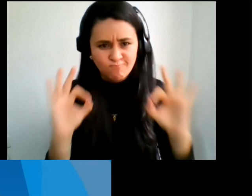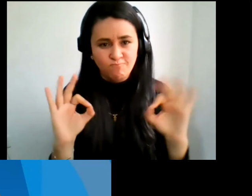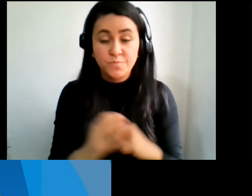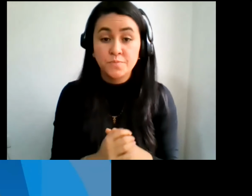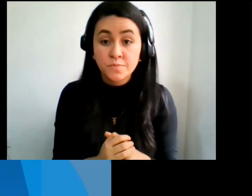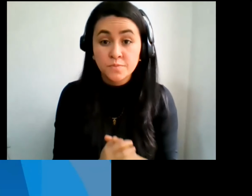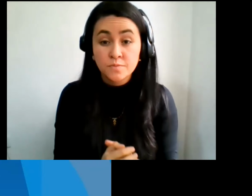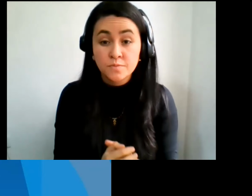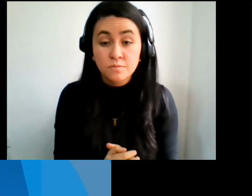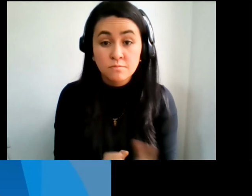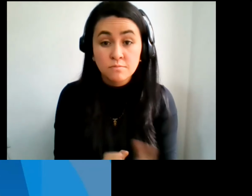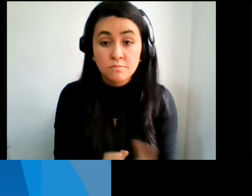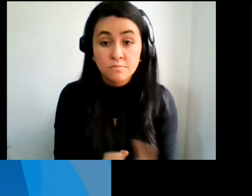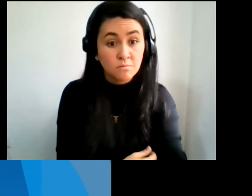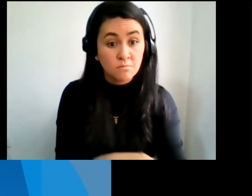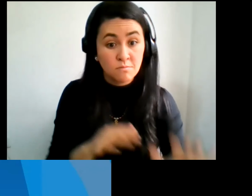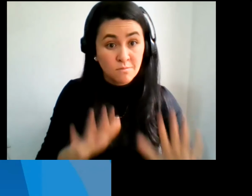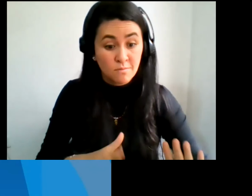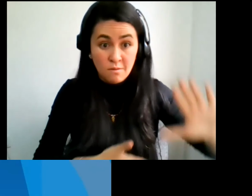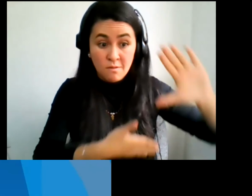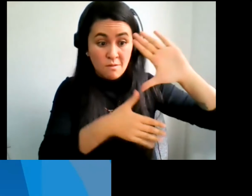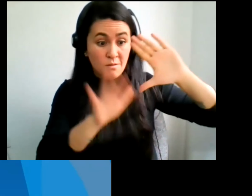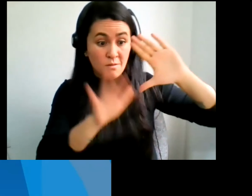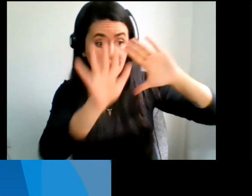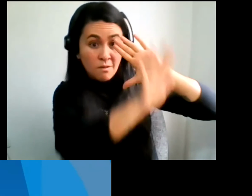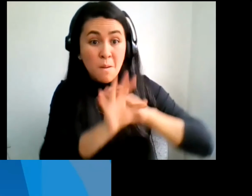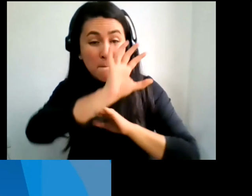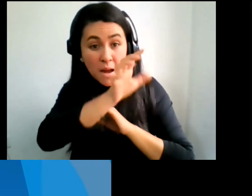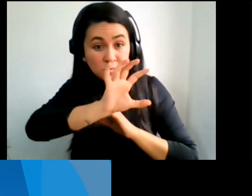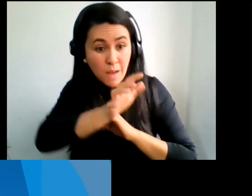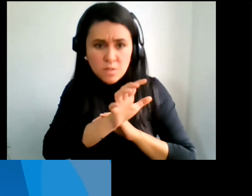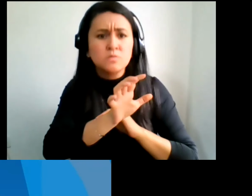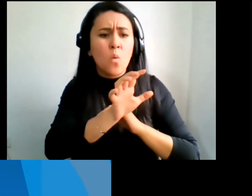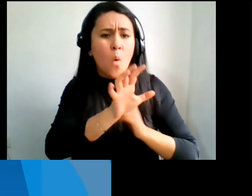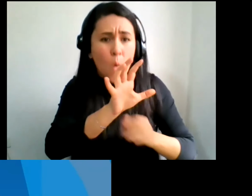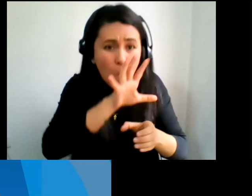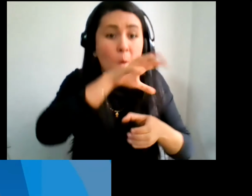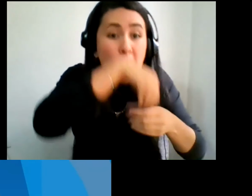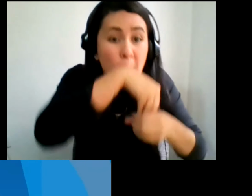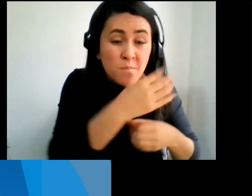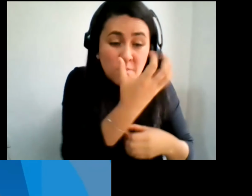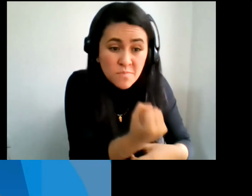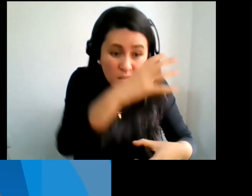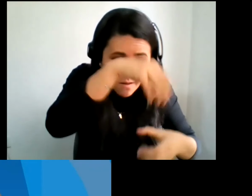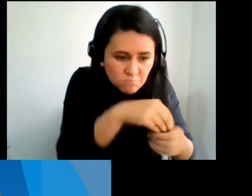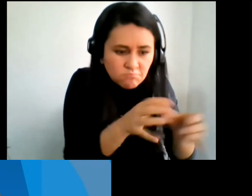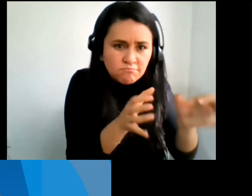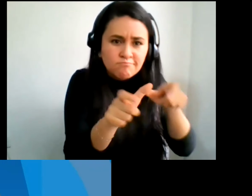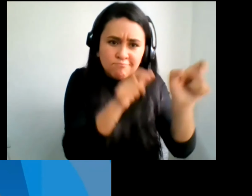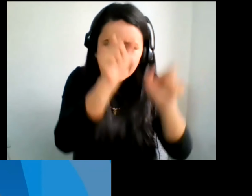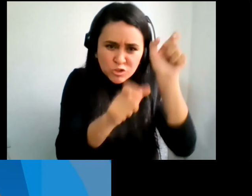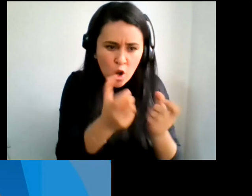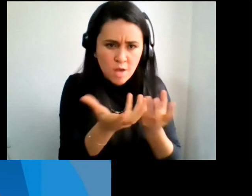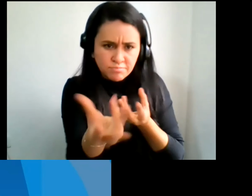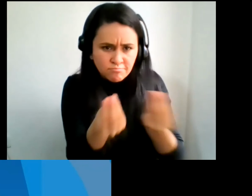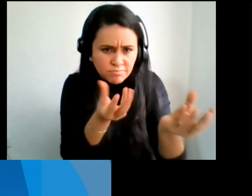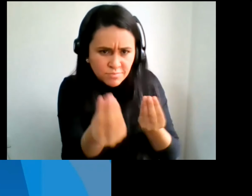tiene que hacerse no solo dentro de países, sino dentro de grupos de la población y necesitamos los parámetros